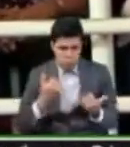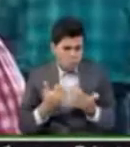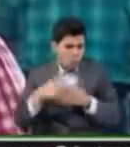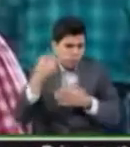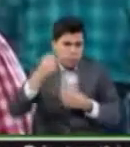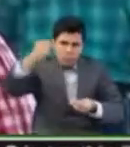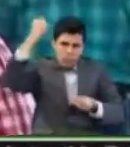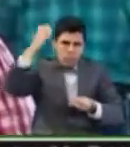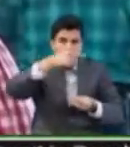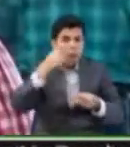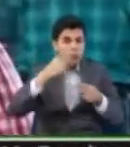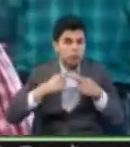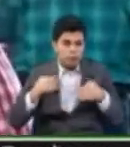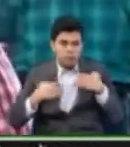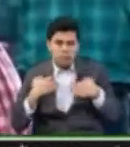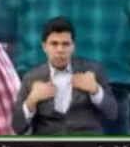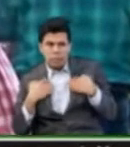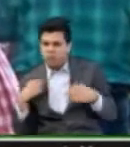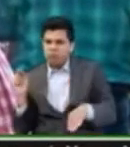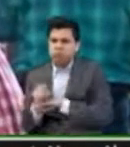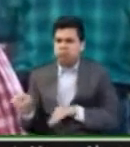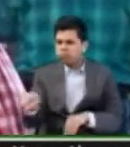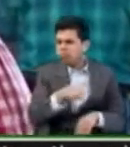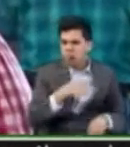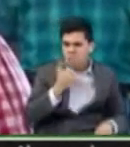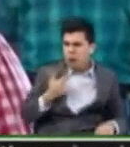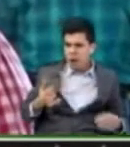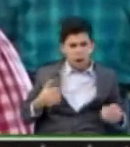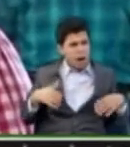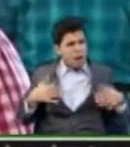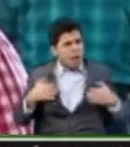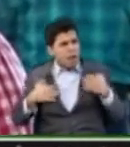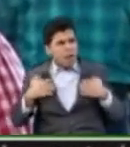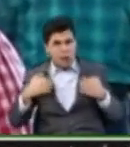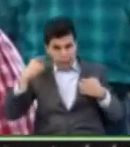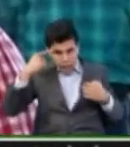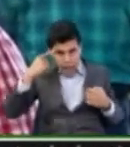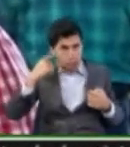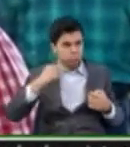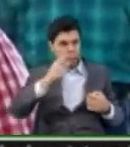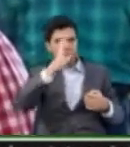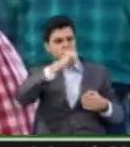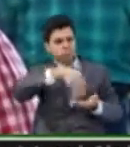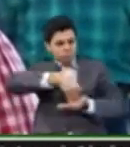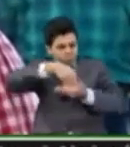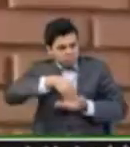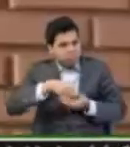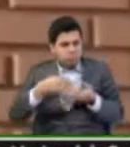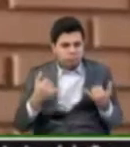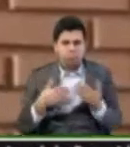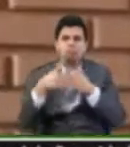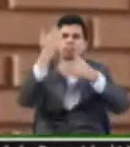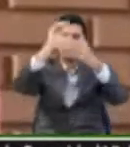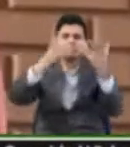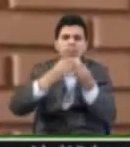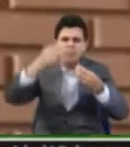motivo es de intimidarnos y no lo vamos a permitir. Aquí estamos unidos, hoy en una gran concentración. El día de mañana estaremos en